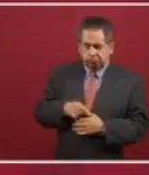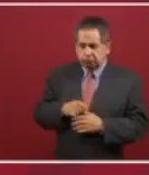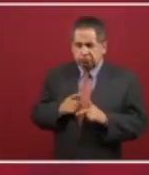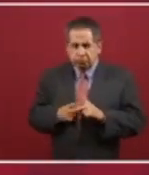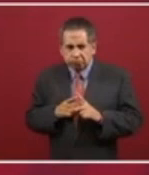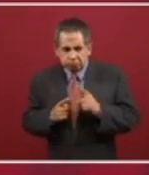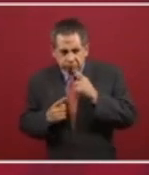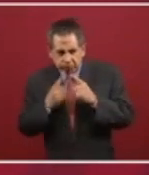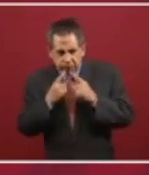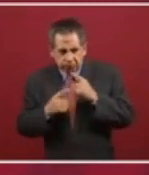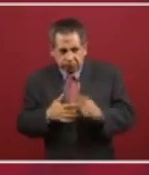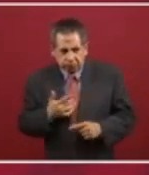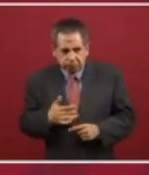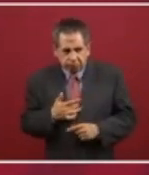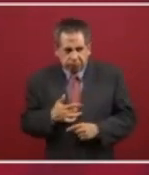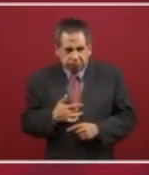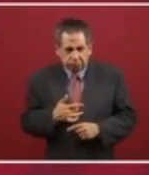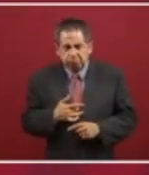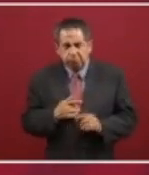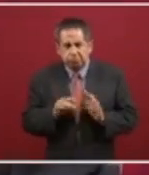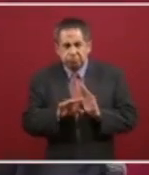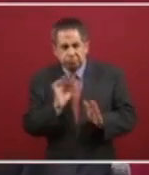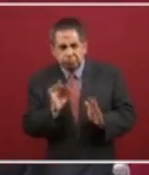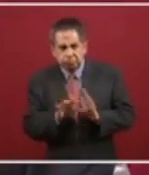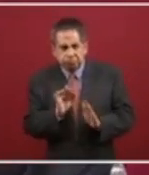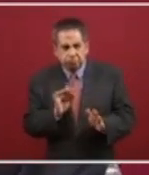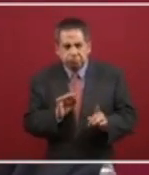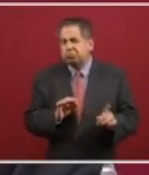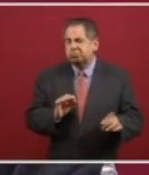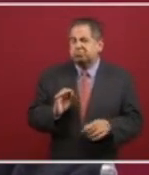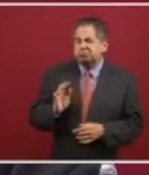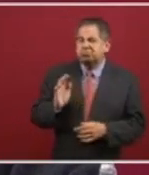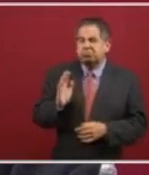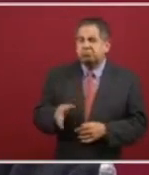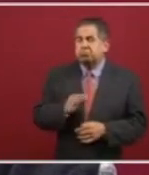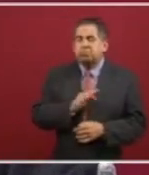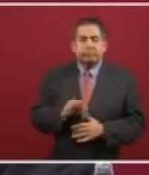indicios de que